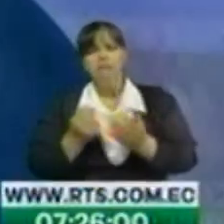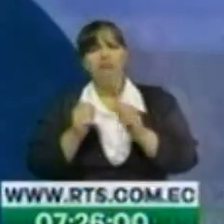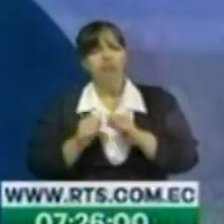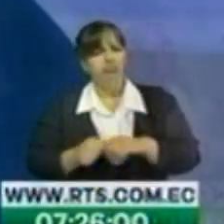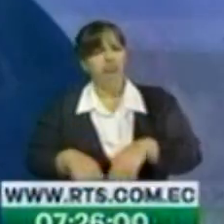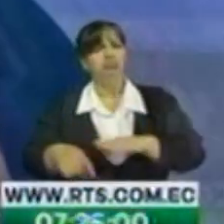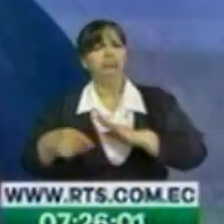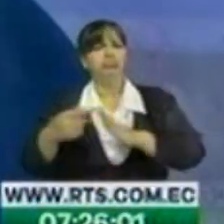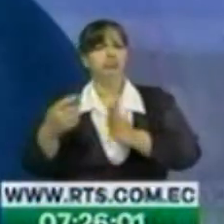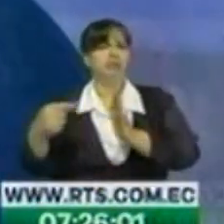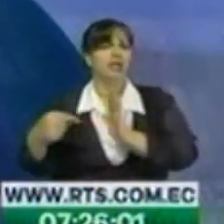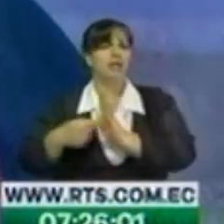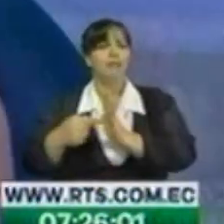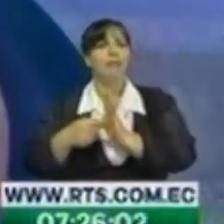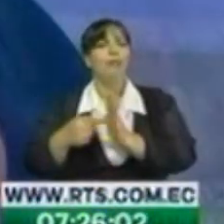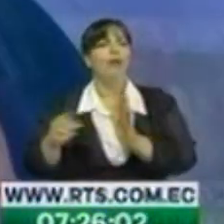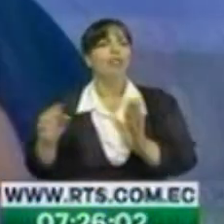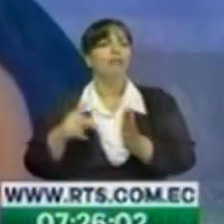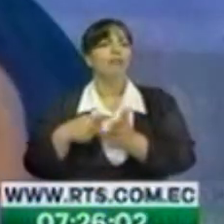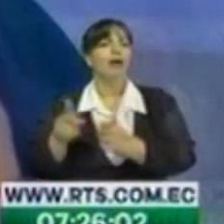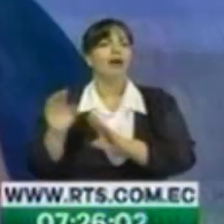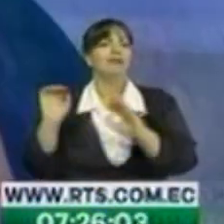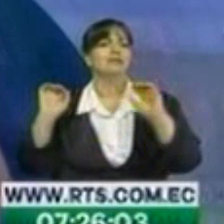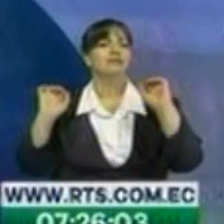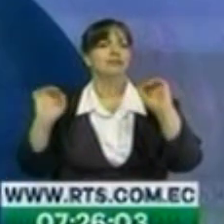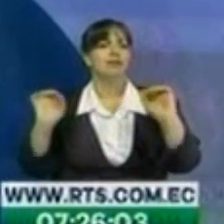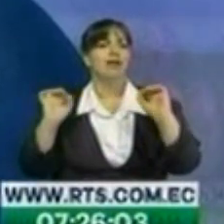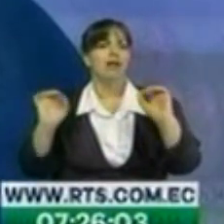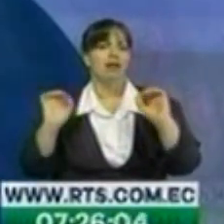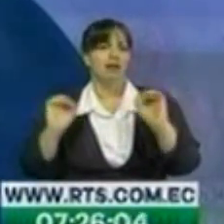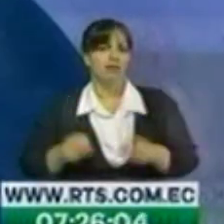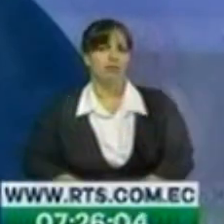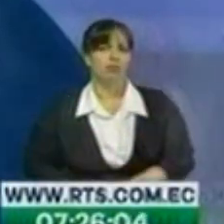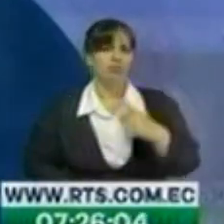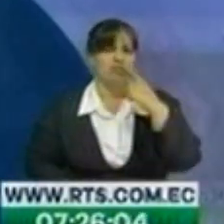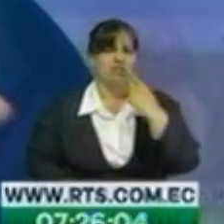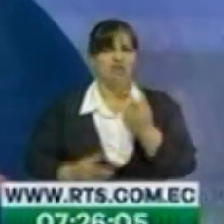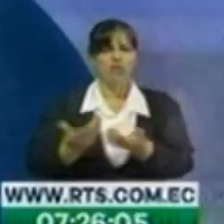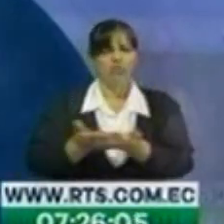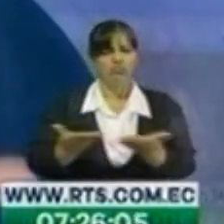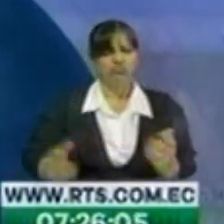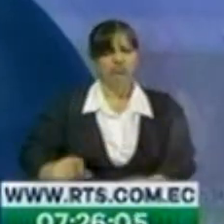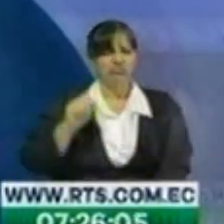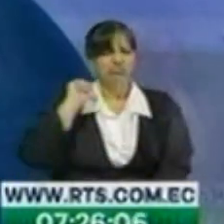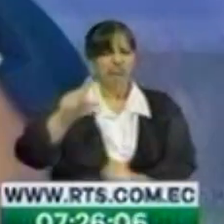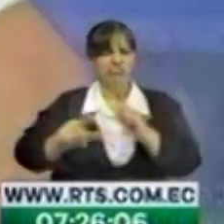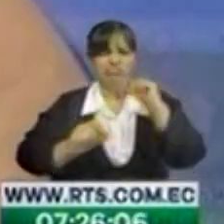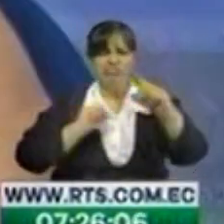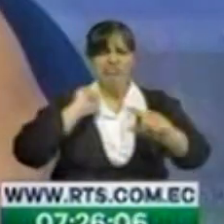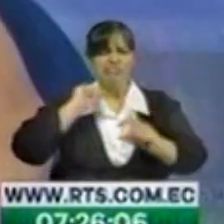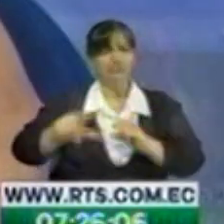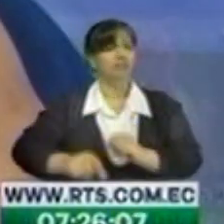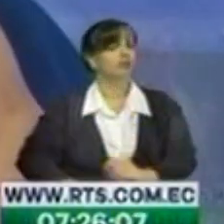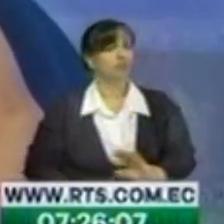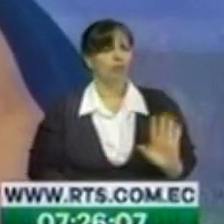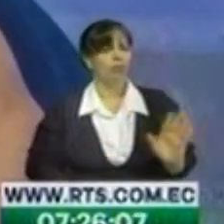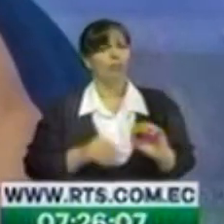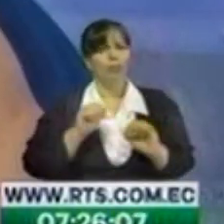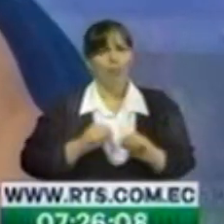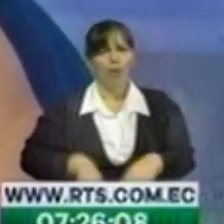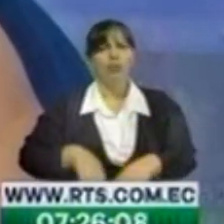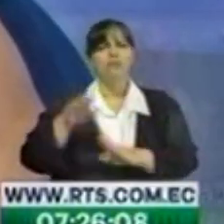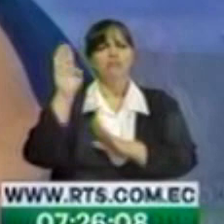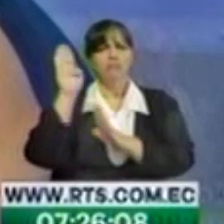empezar a notar cómo los insumos culturales empiezan a bajar de precio a niveles que sean accesibles, el crédito